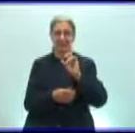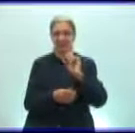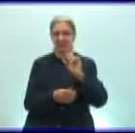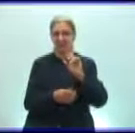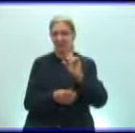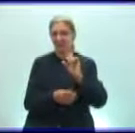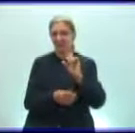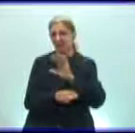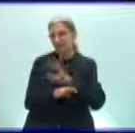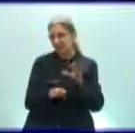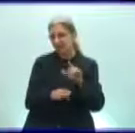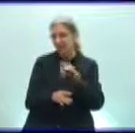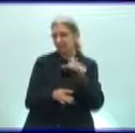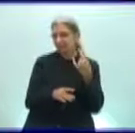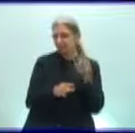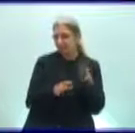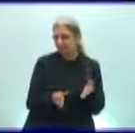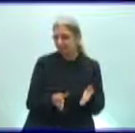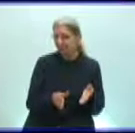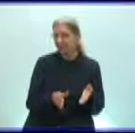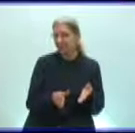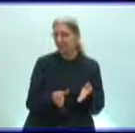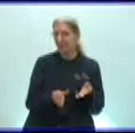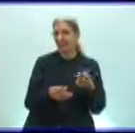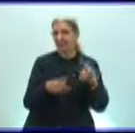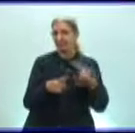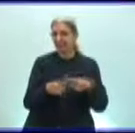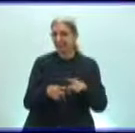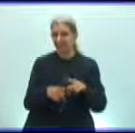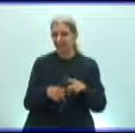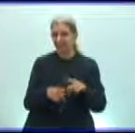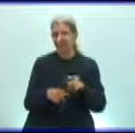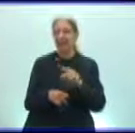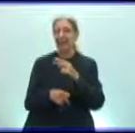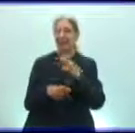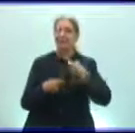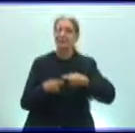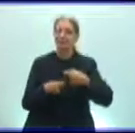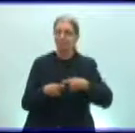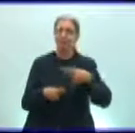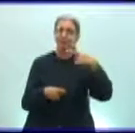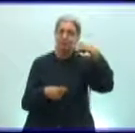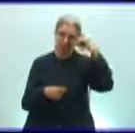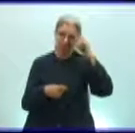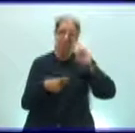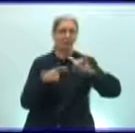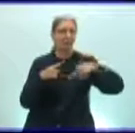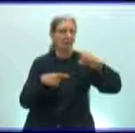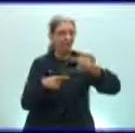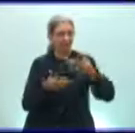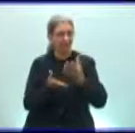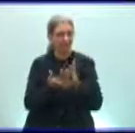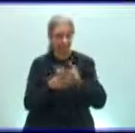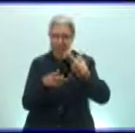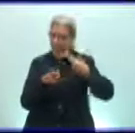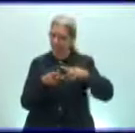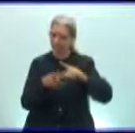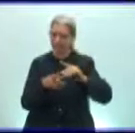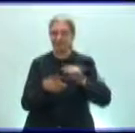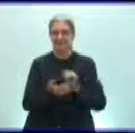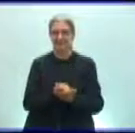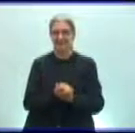desgraciadamente ya no podemos contar con su presencia física, sino la de su esposa Celia, de la cual hablaremos posteriormente. Como pueden ver,